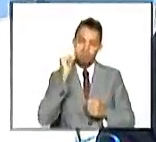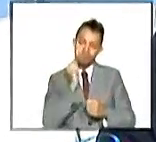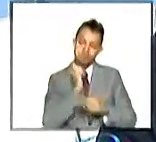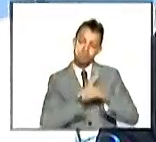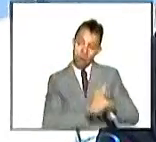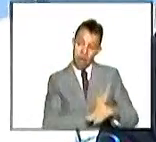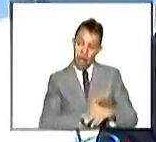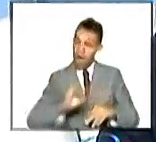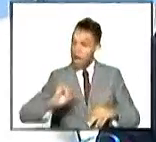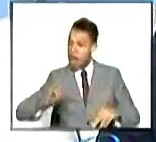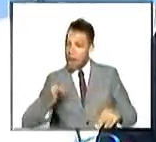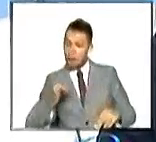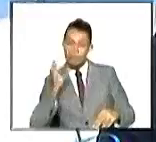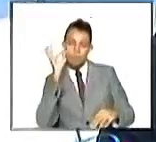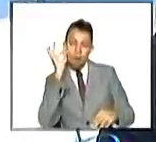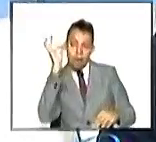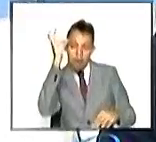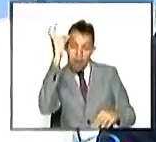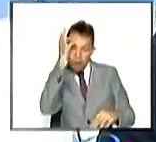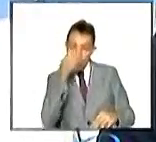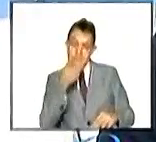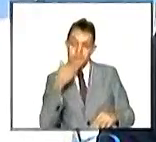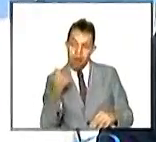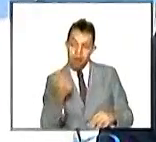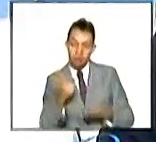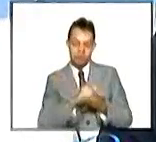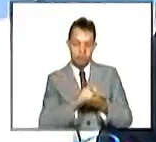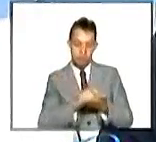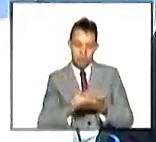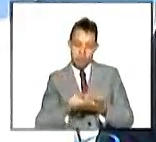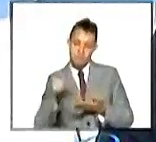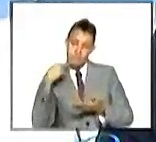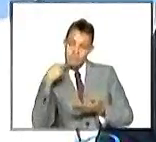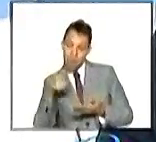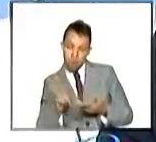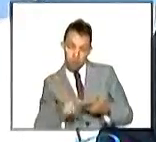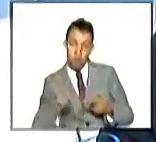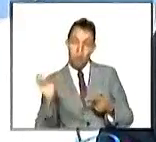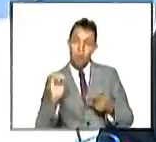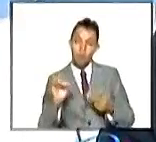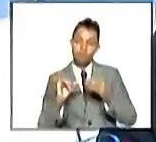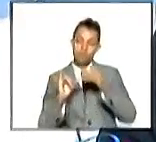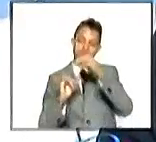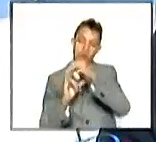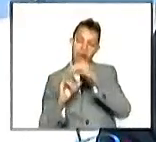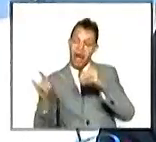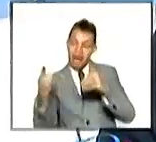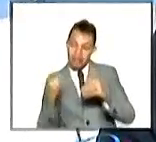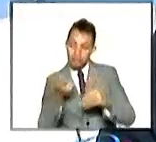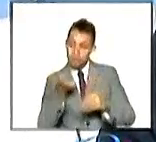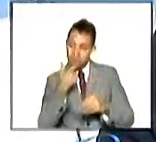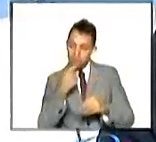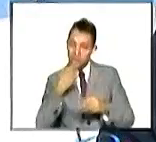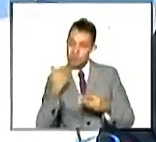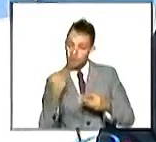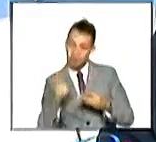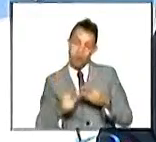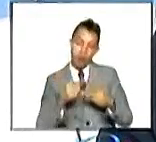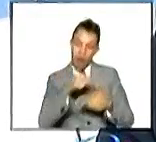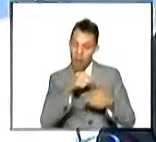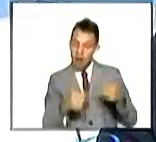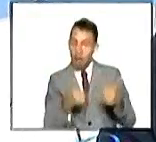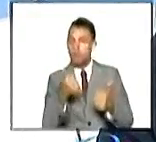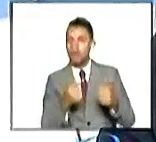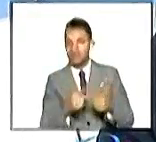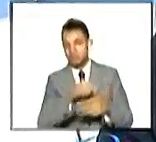como usted tiene mucho acné, le puede ayudar más esta, o tiene sobrepeso, o esta, o ovario poliquístico, esta otra. Porque afortunadamente, ahora